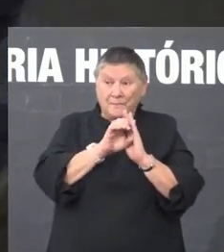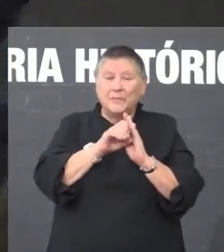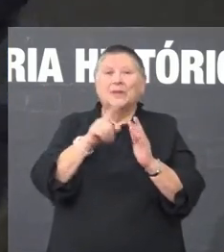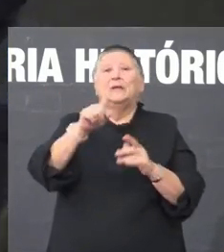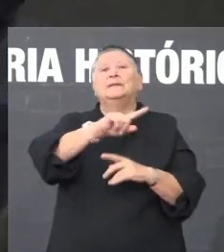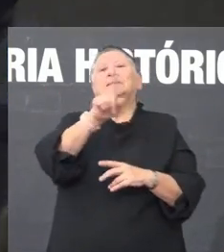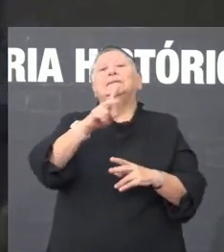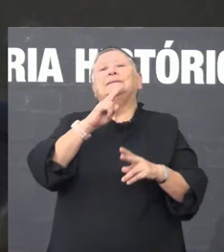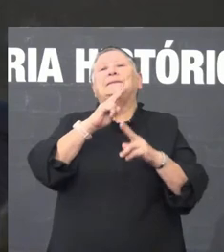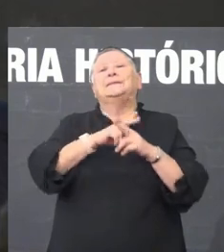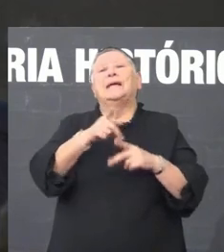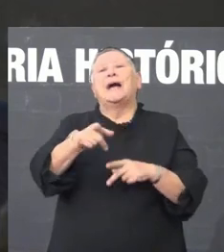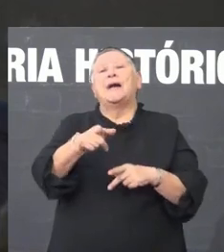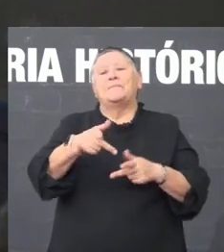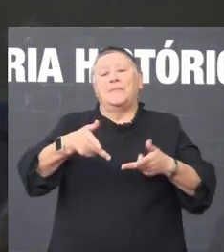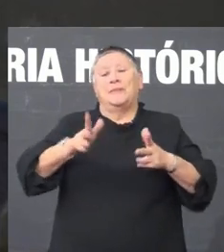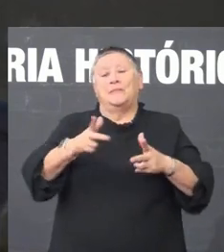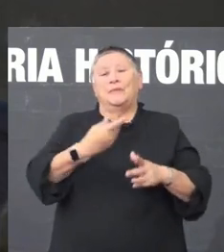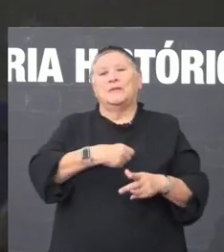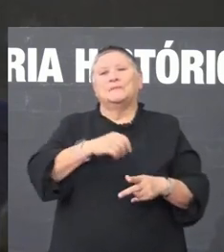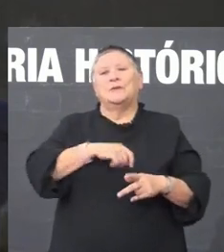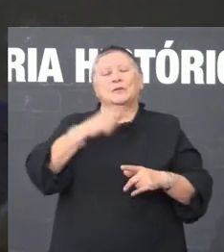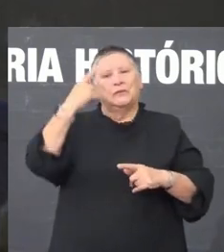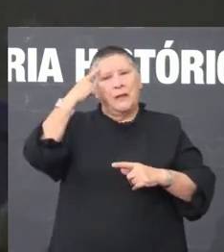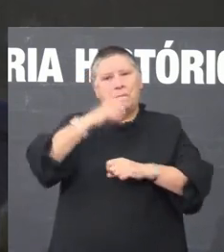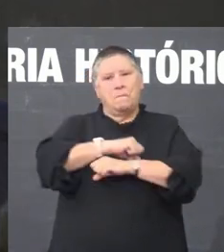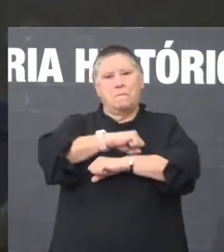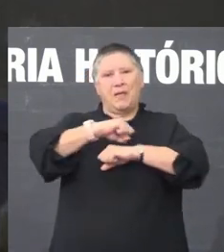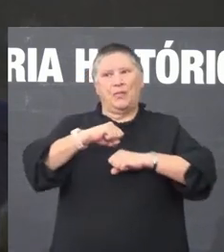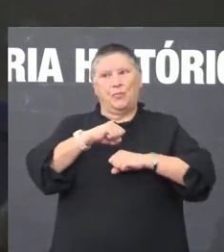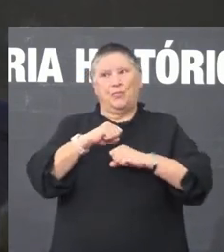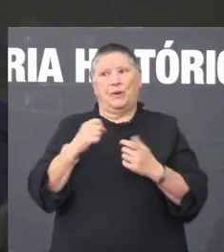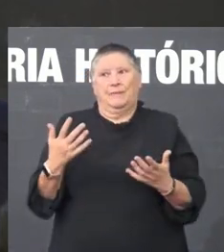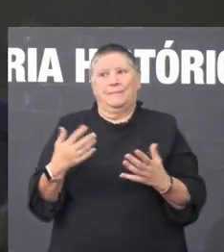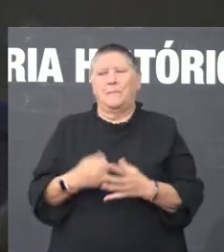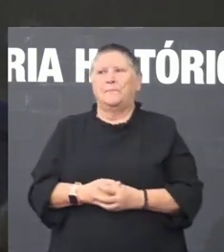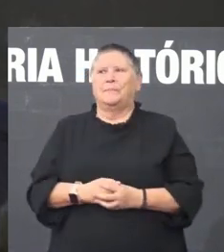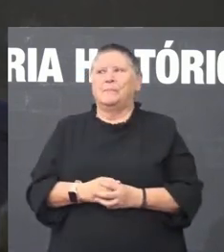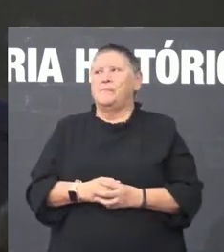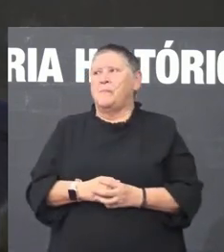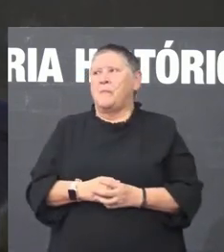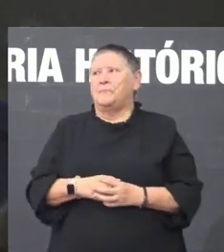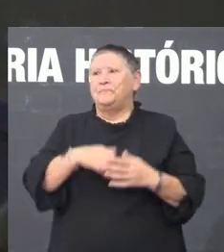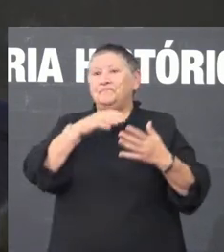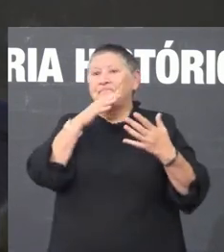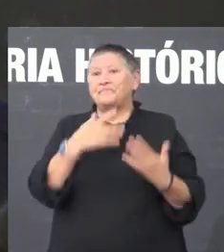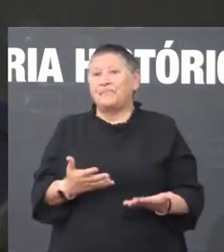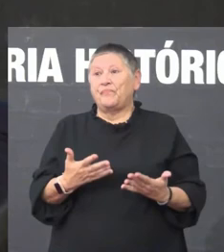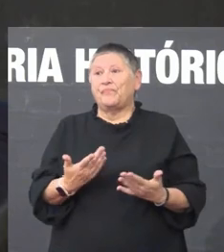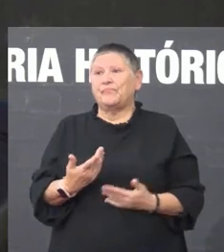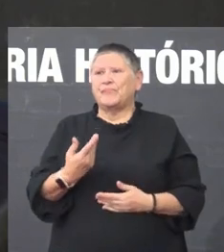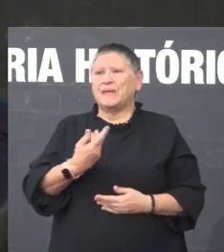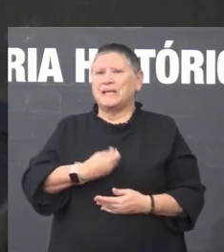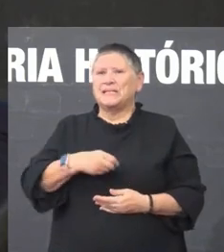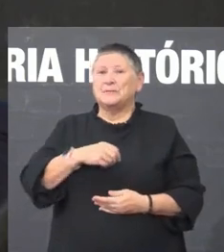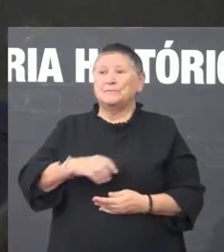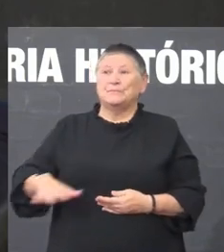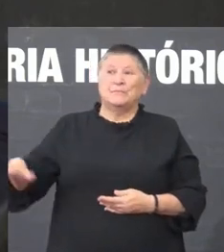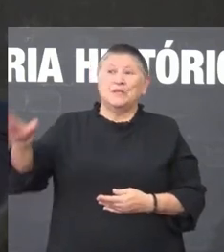maduraría. De igual manera que hoy día no existe en ningún español